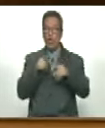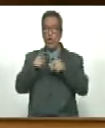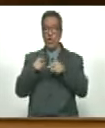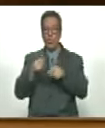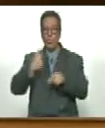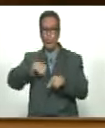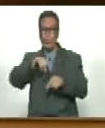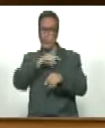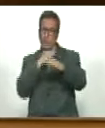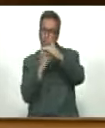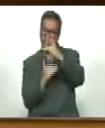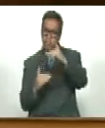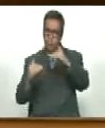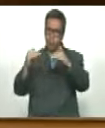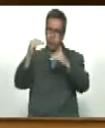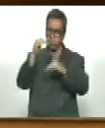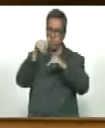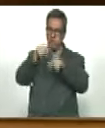lo vamos a superar.